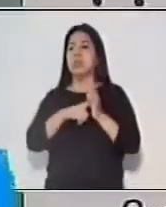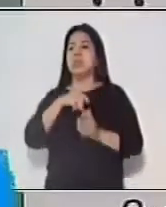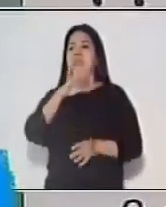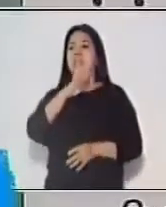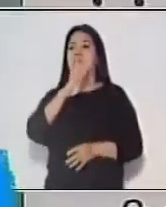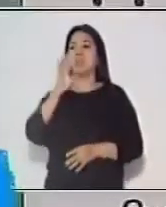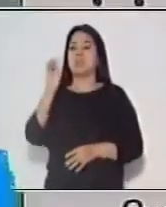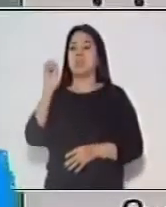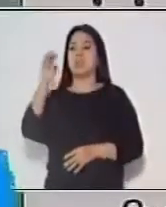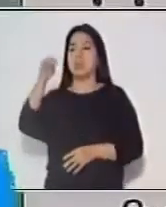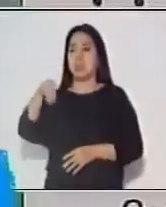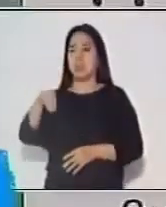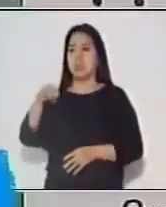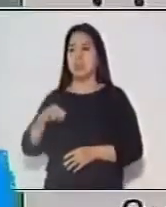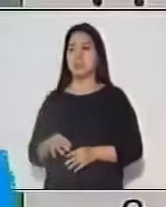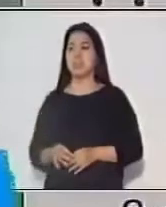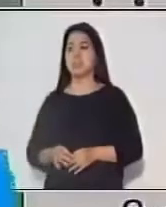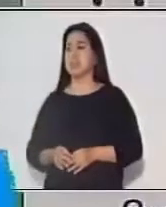0.40 metros.